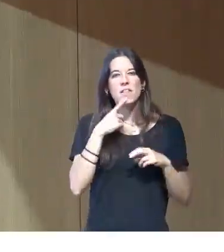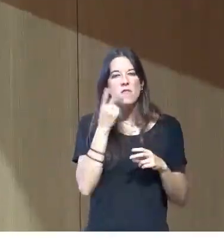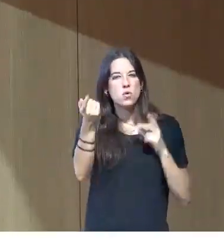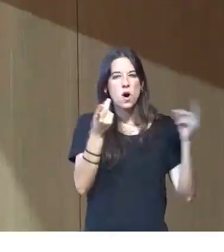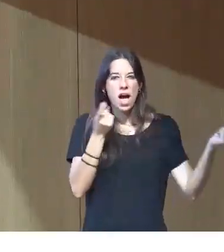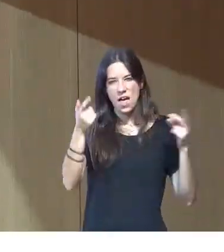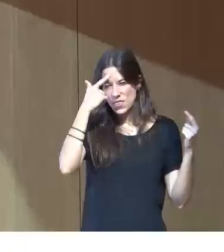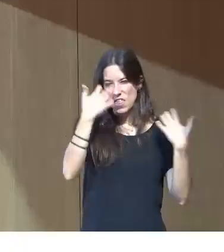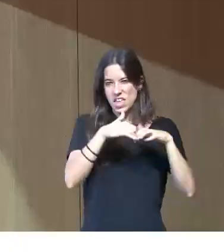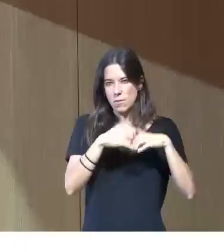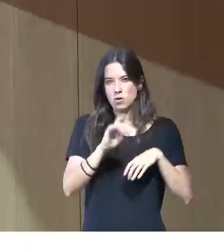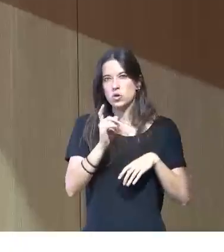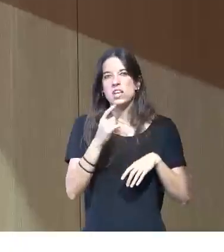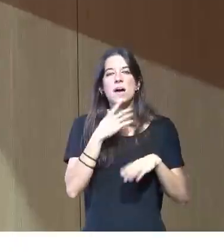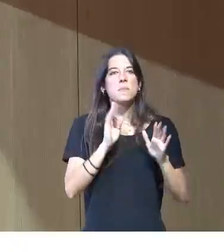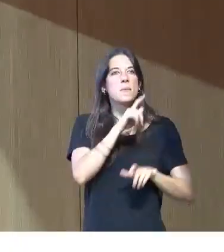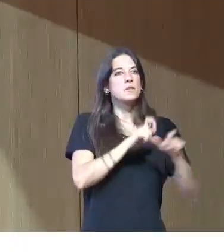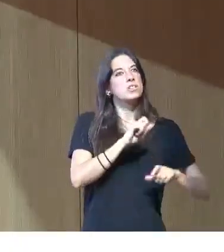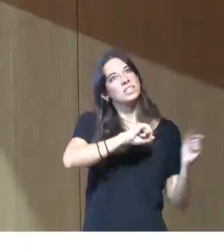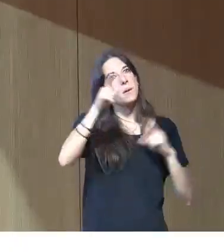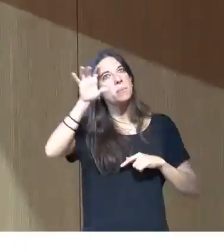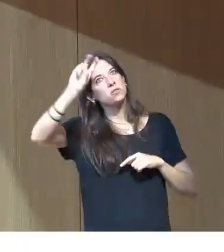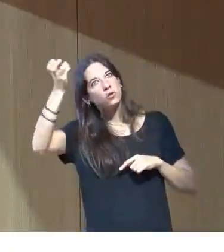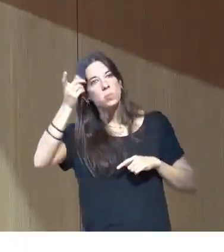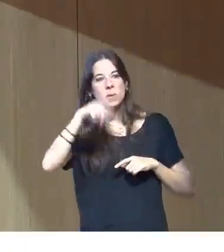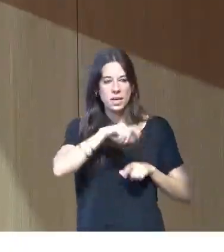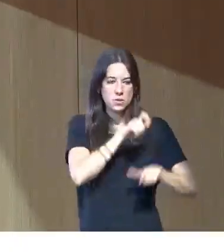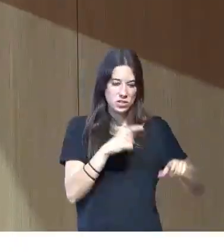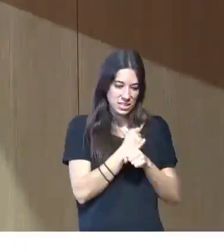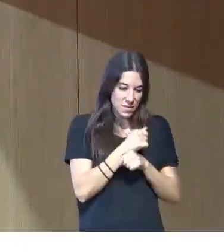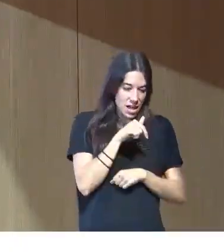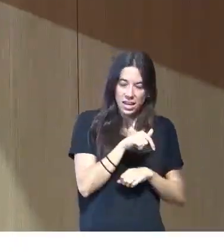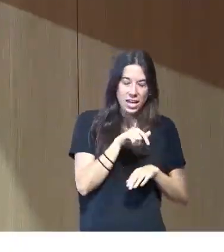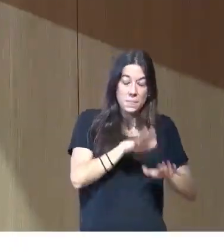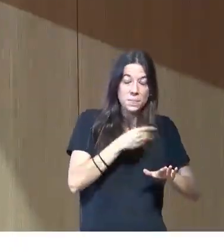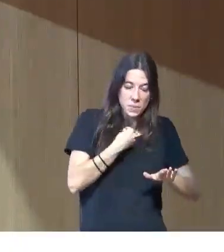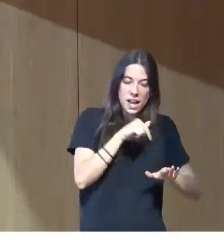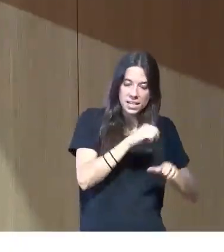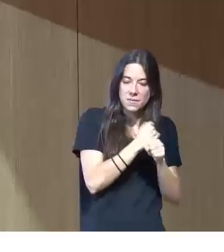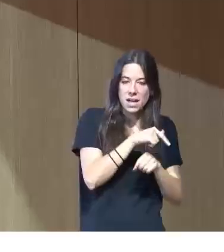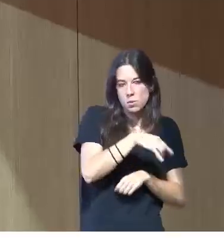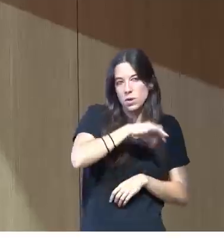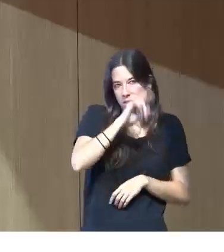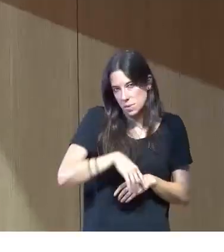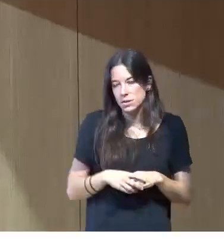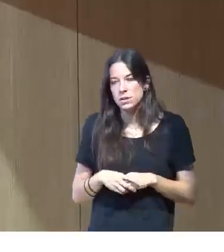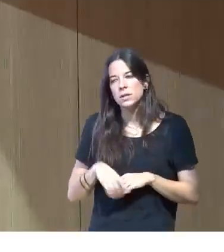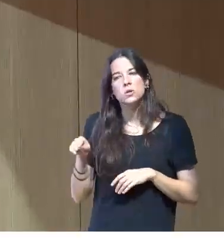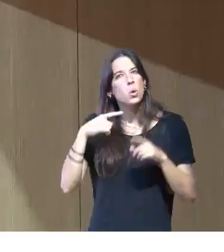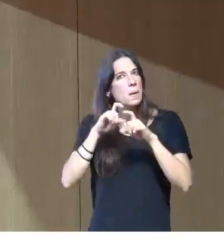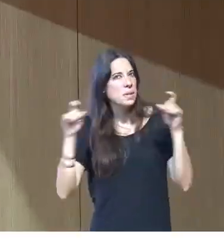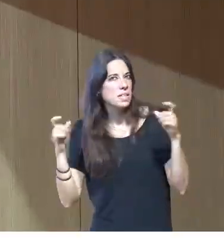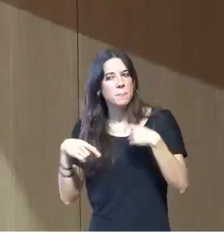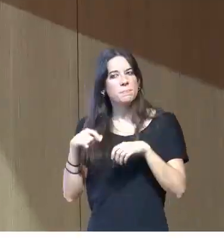cerebros que no solo sea que la gente se va afuera sino que la gente que está aquí pueda trabajar no luismi tú como como empresa no como empleador Cuál es el las principales